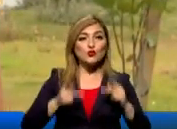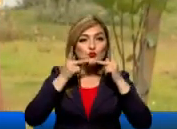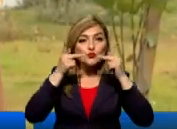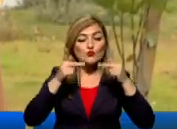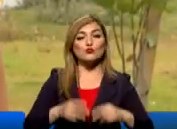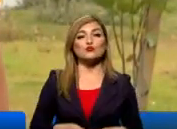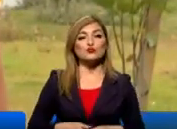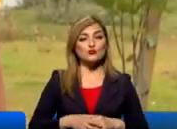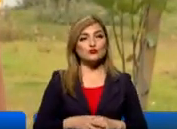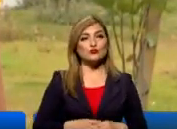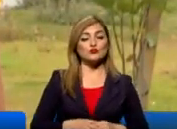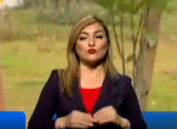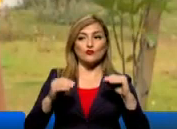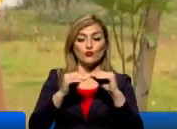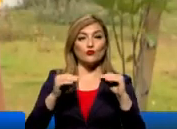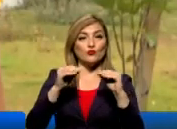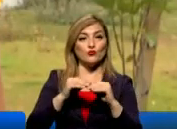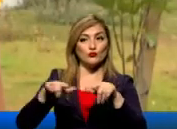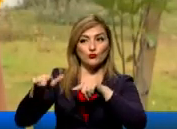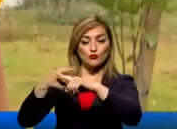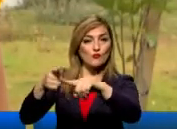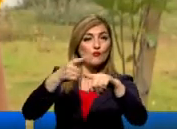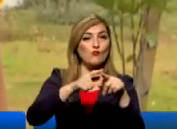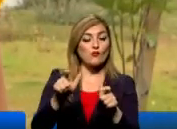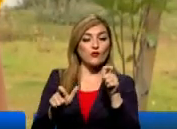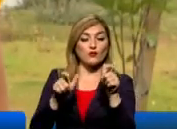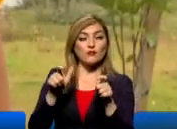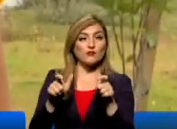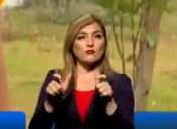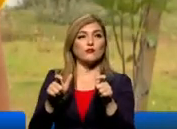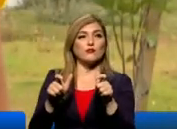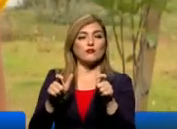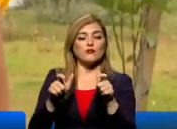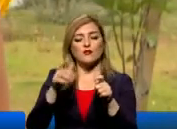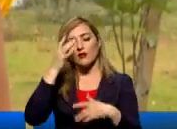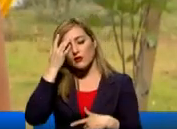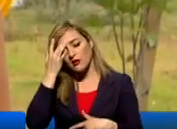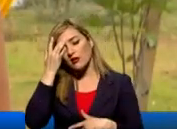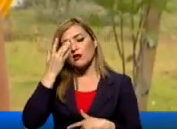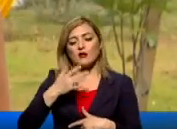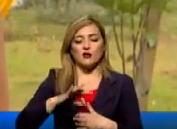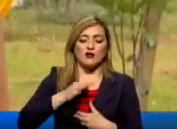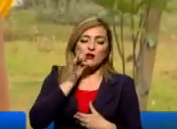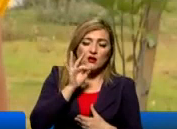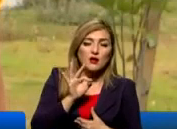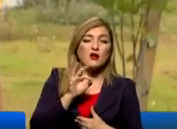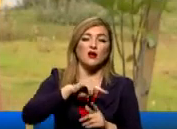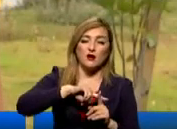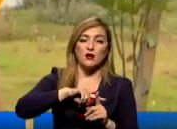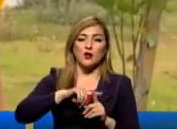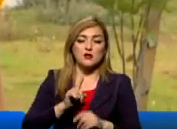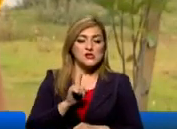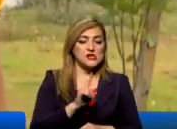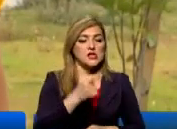Pública. Mientras, aumentan los puntos donde los ciudadanos que creen tener síntomas del virus pueden ir